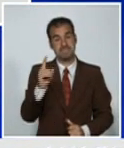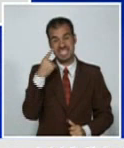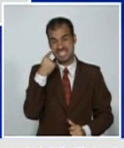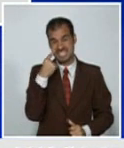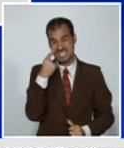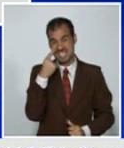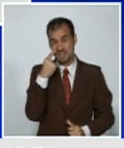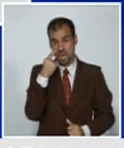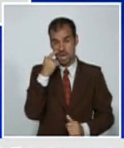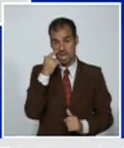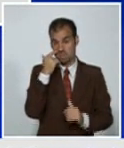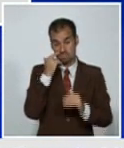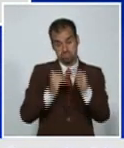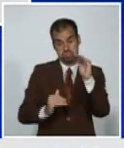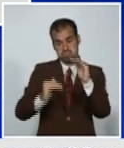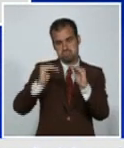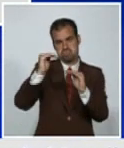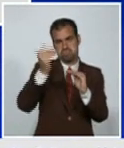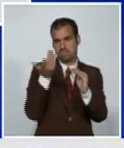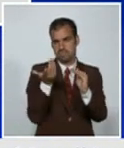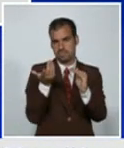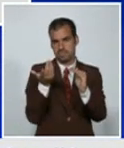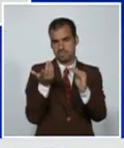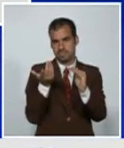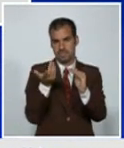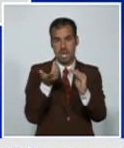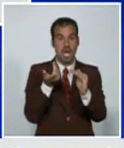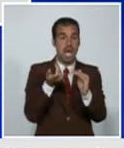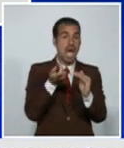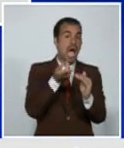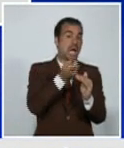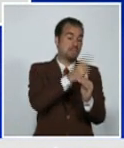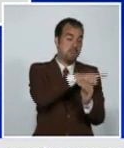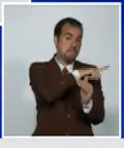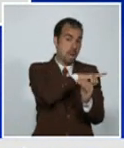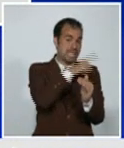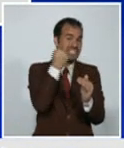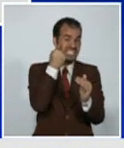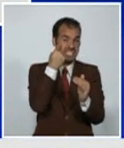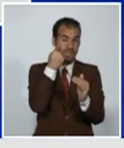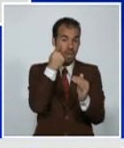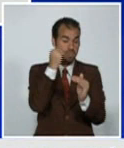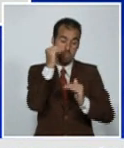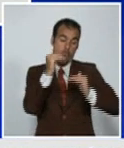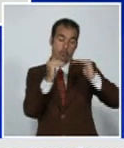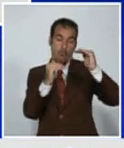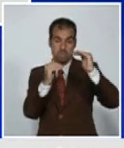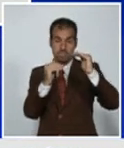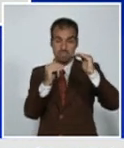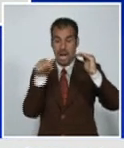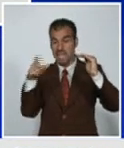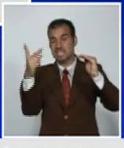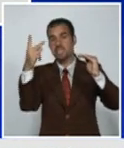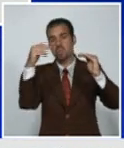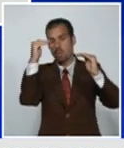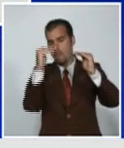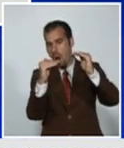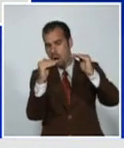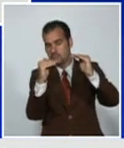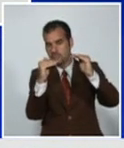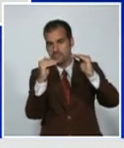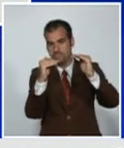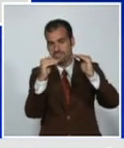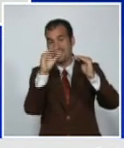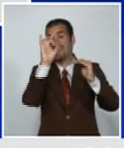cifra más alta después del día de ayer que ha tenido Cuba en los últimos